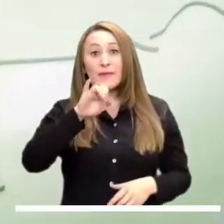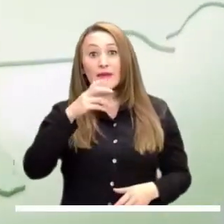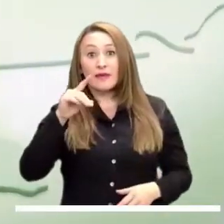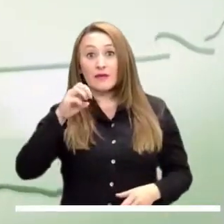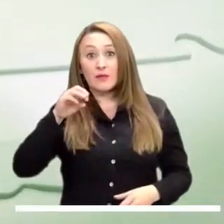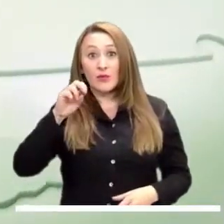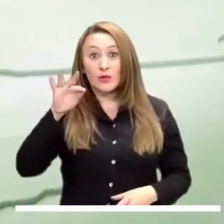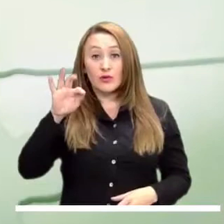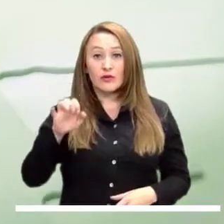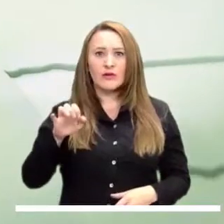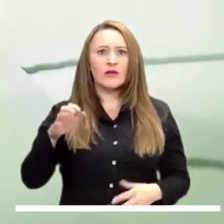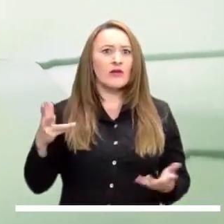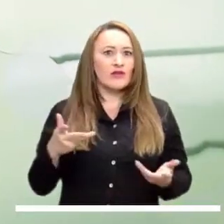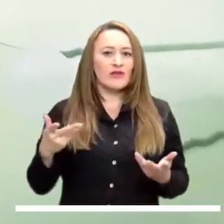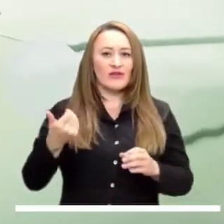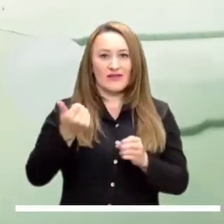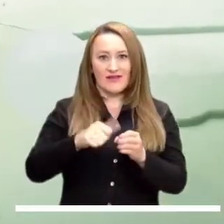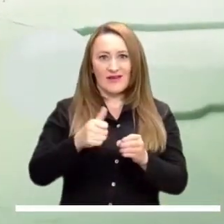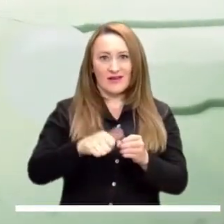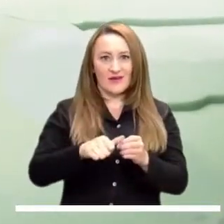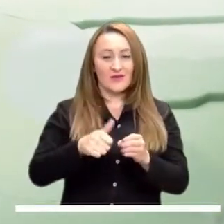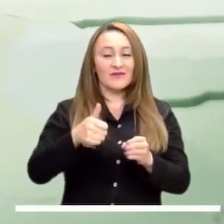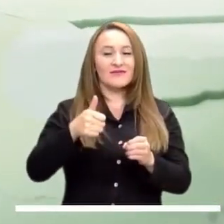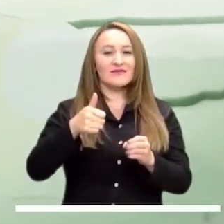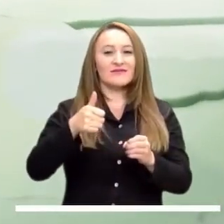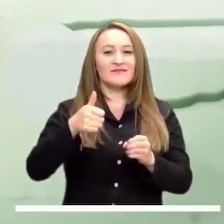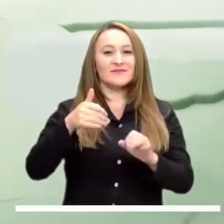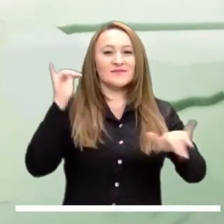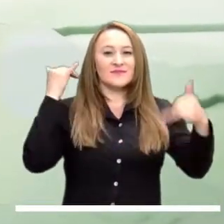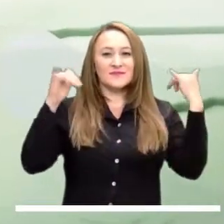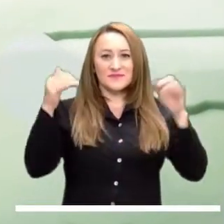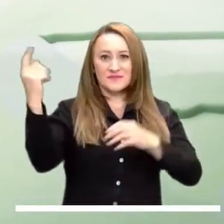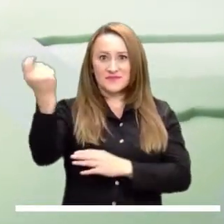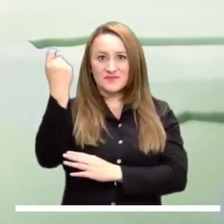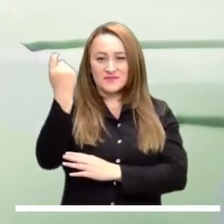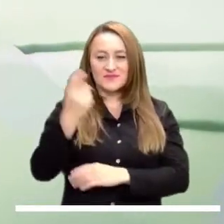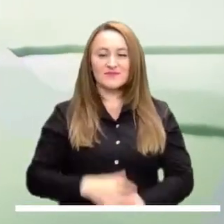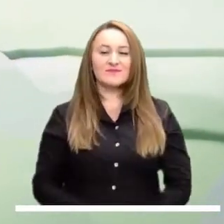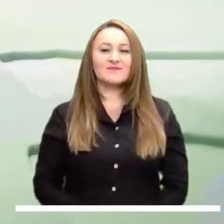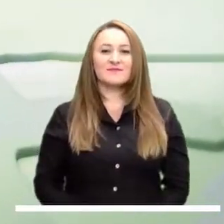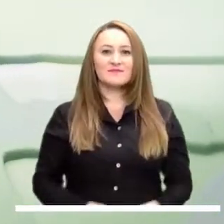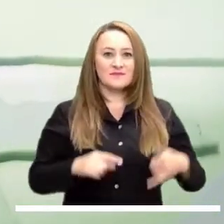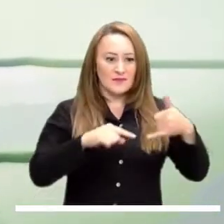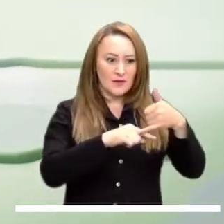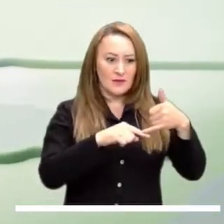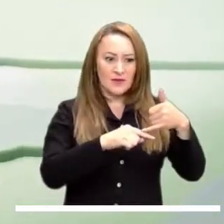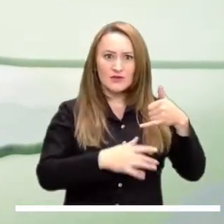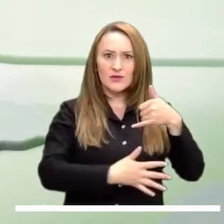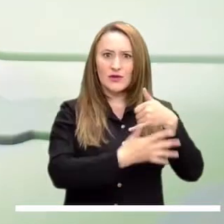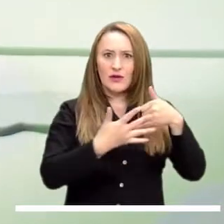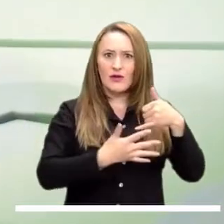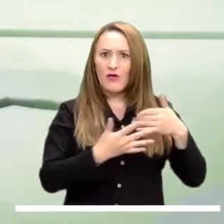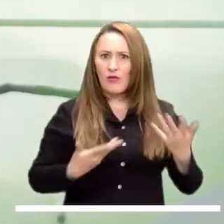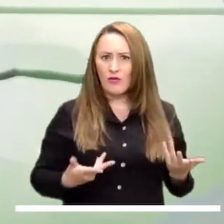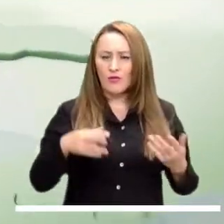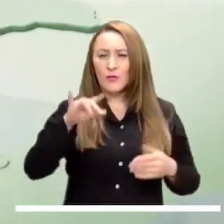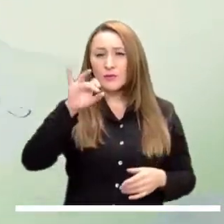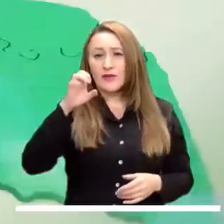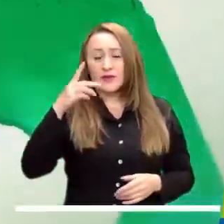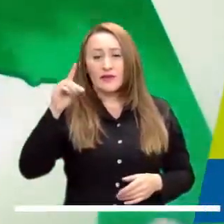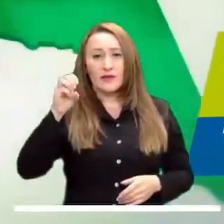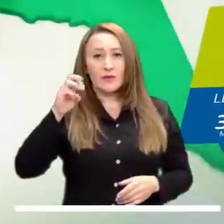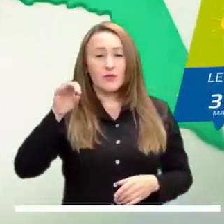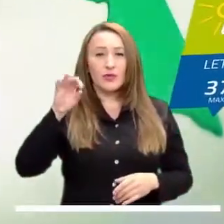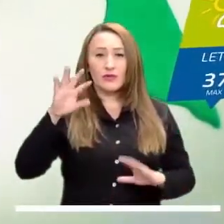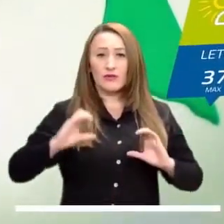En la Orinoquía podrían presentarse precipitaciones importantes en el Piedemonte, sobre todo a la altura de Arauca, Casanare y Meta.